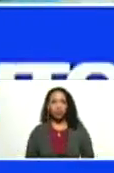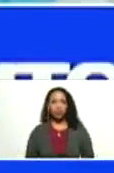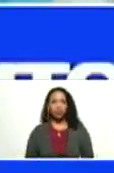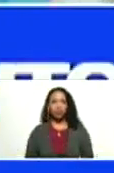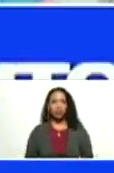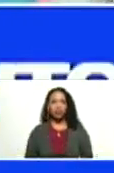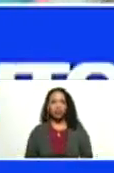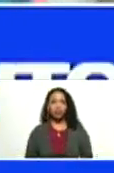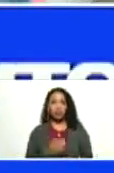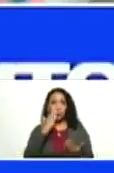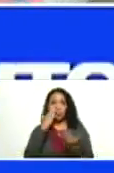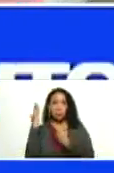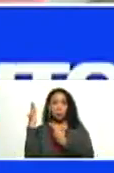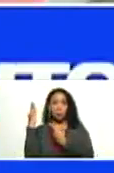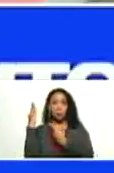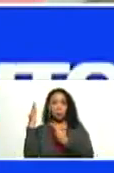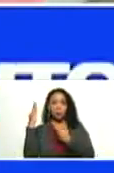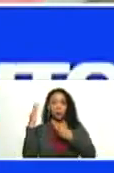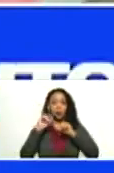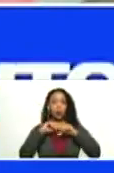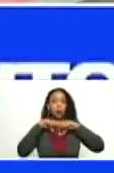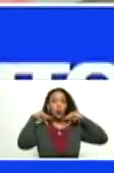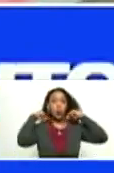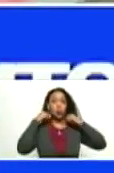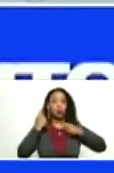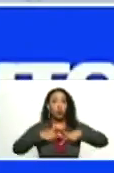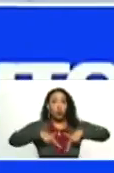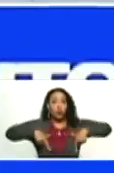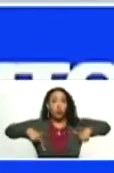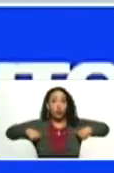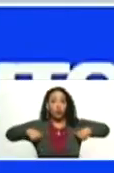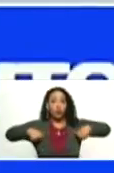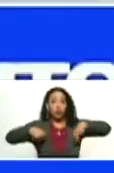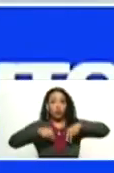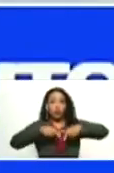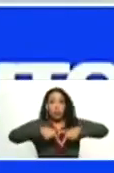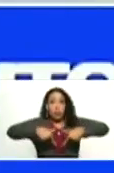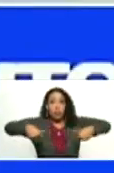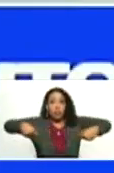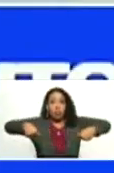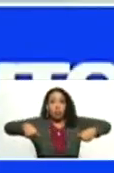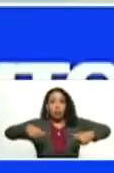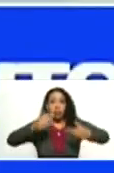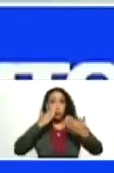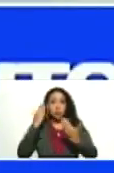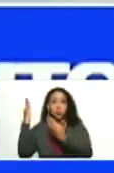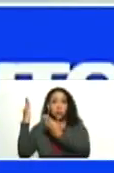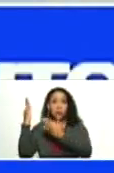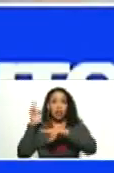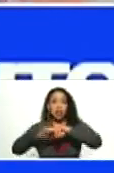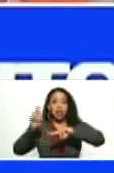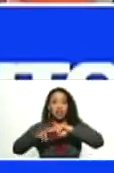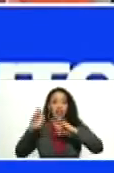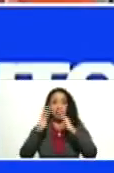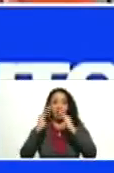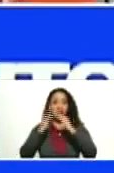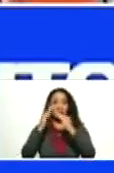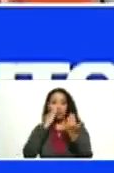Ah, ¿qué es esto aquí? Mire este traje de baño, qué bello, chicos. Ah, una belleza para chiquitinas de la casa,